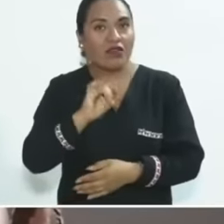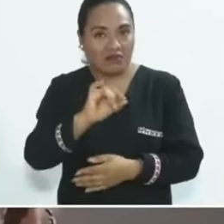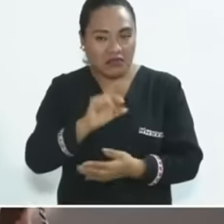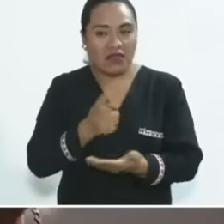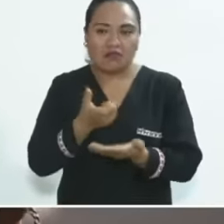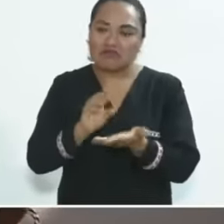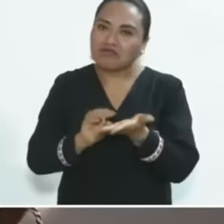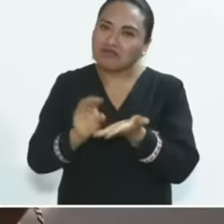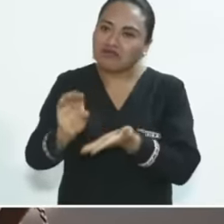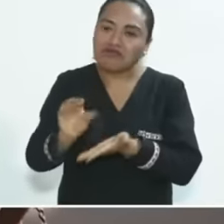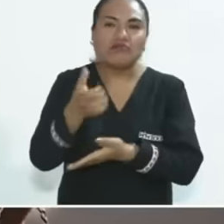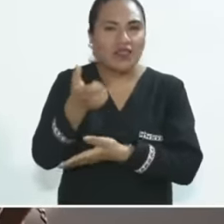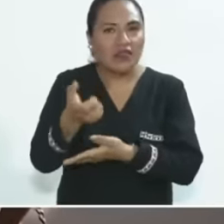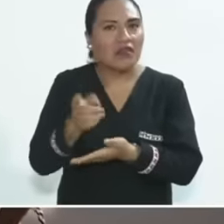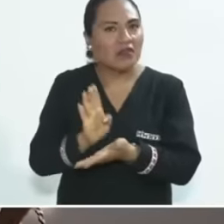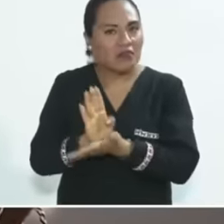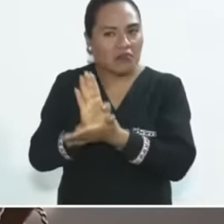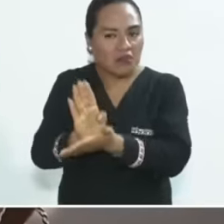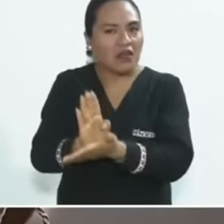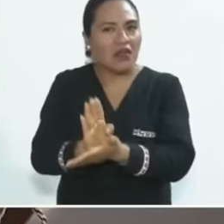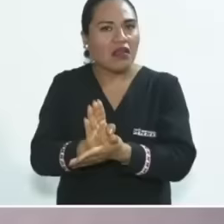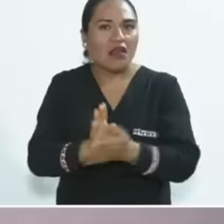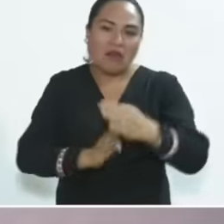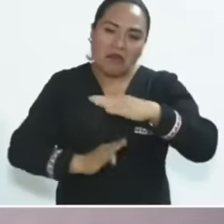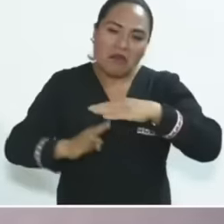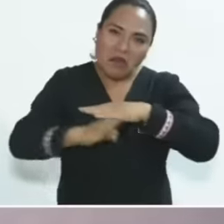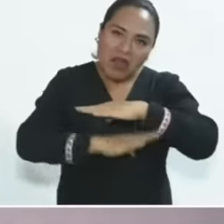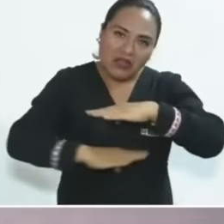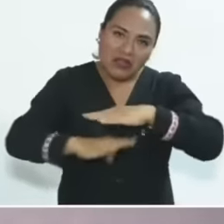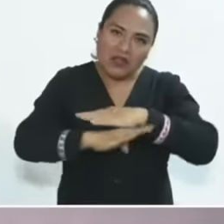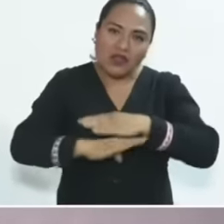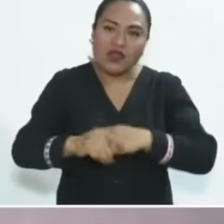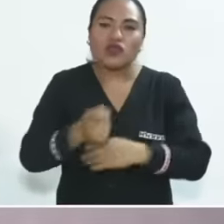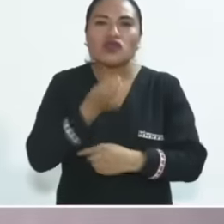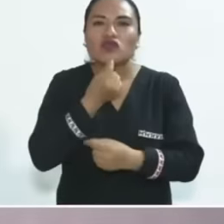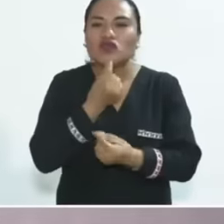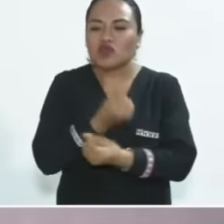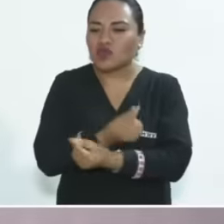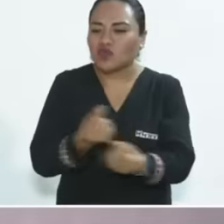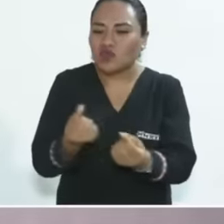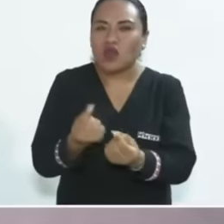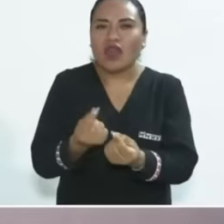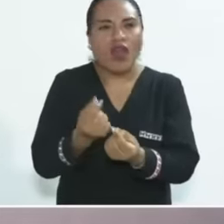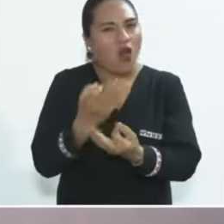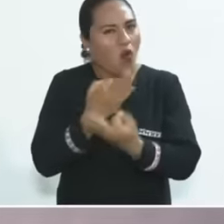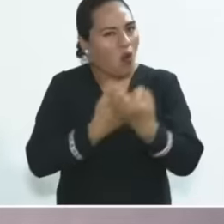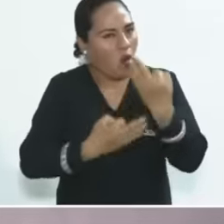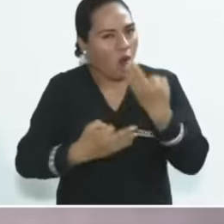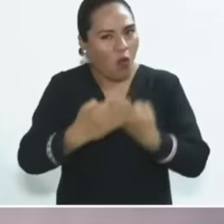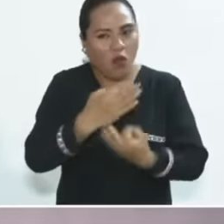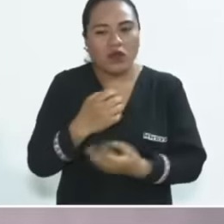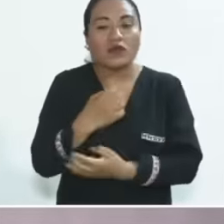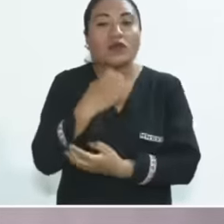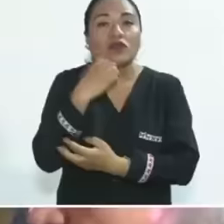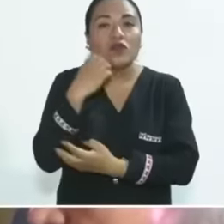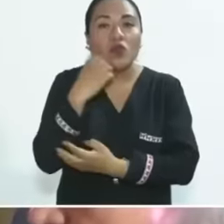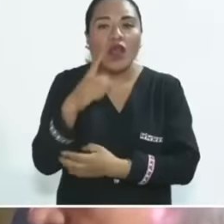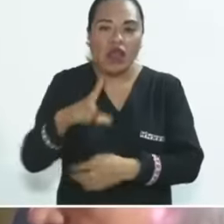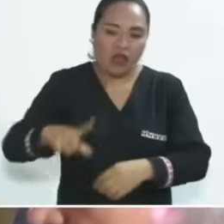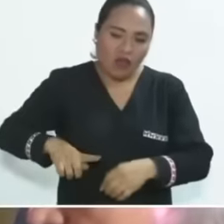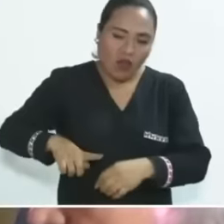becas de nivel básico a todos los estudiantes de escuelas